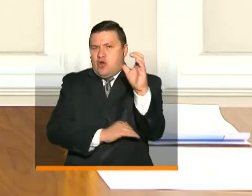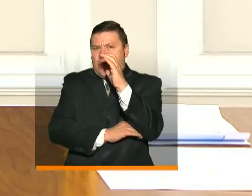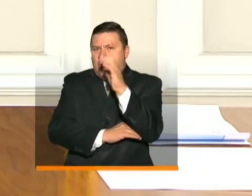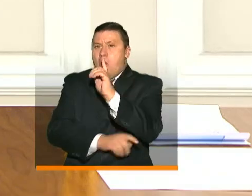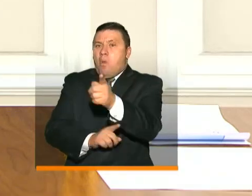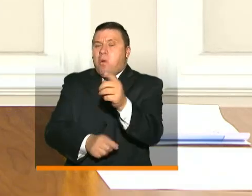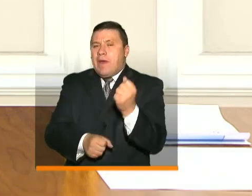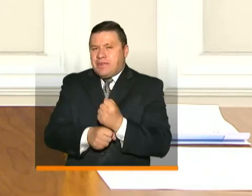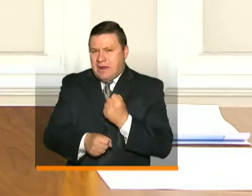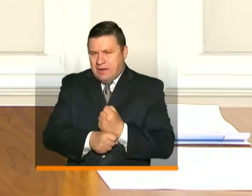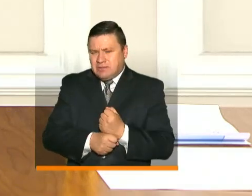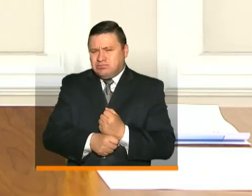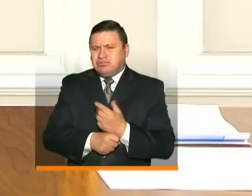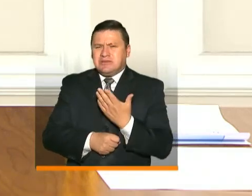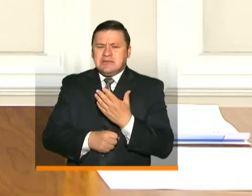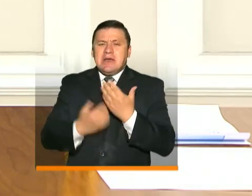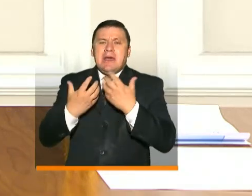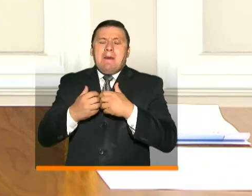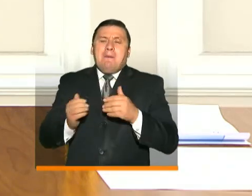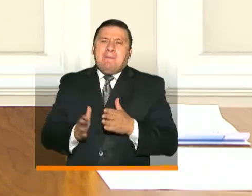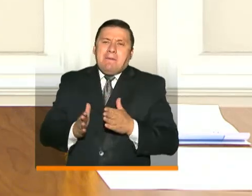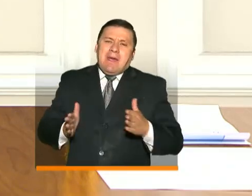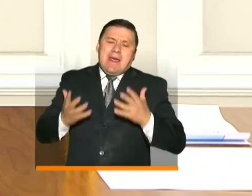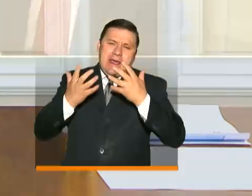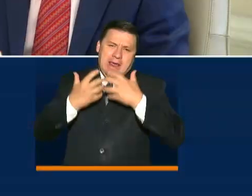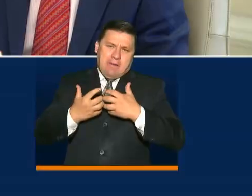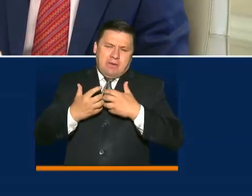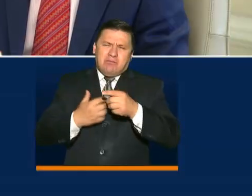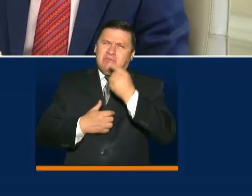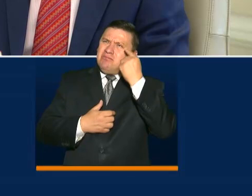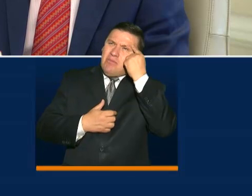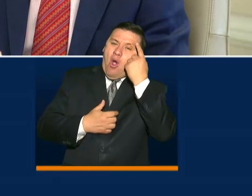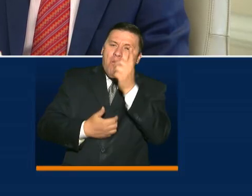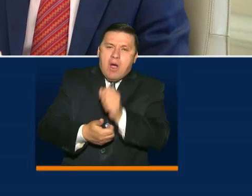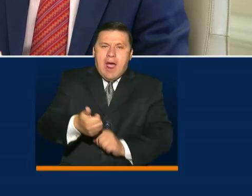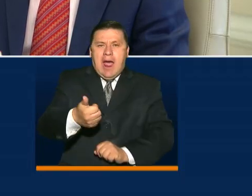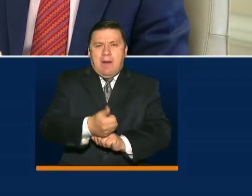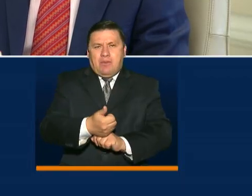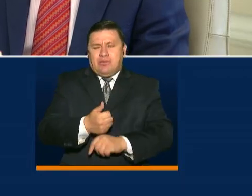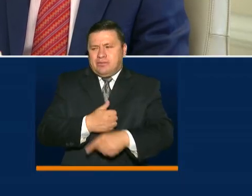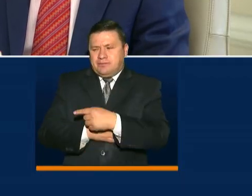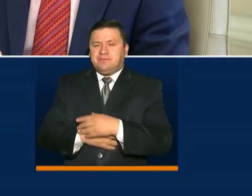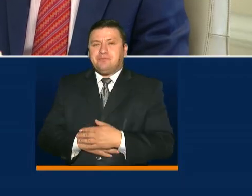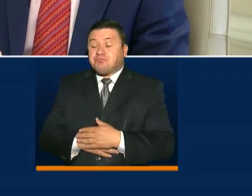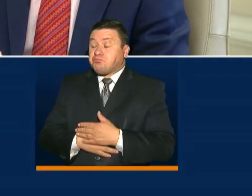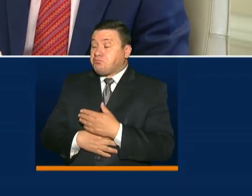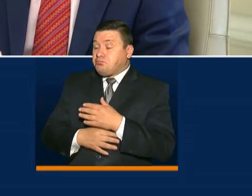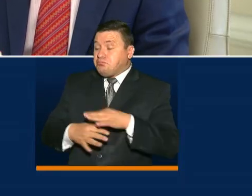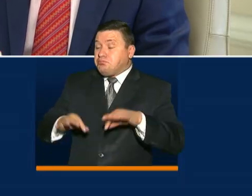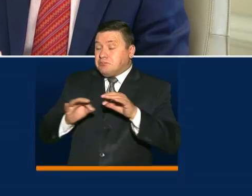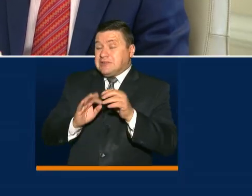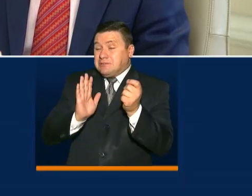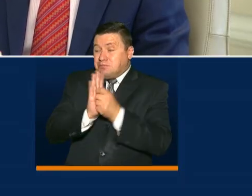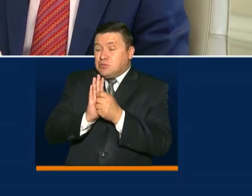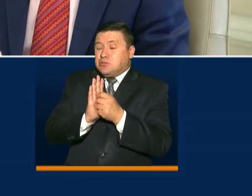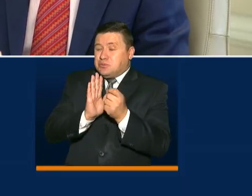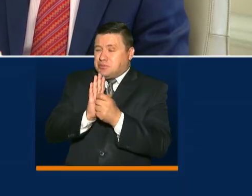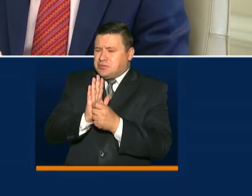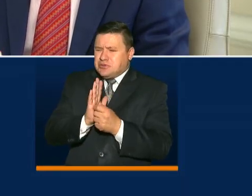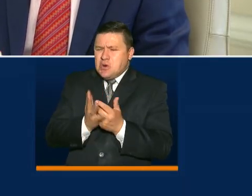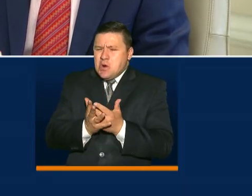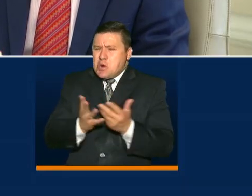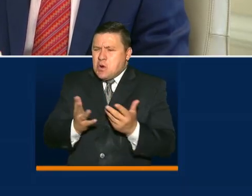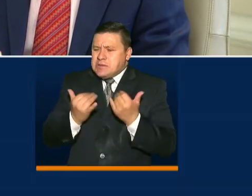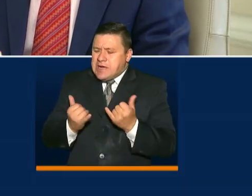los trabajadores y a los micro, pequeños, medianos y grandes empresarios de algunos de estos sectores. Particularmente creo que tenemos cosas